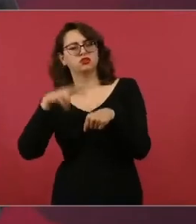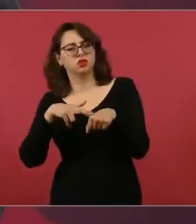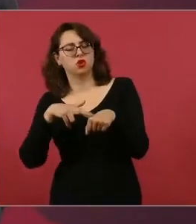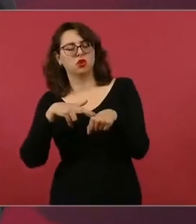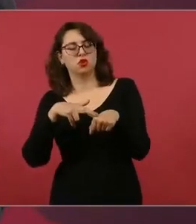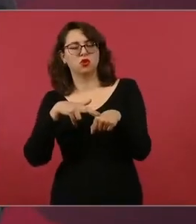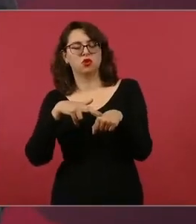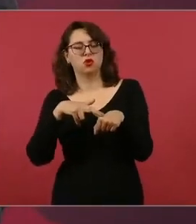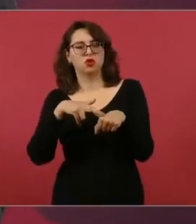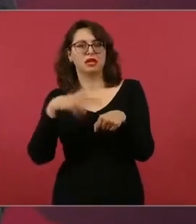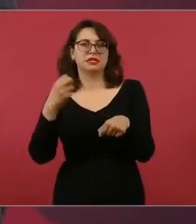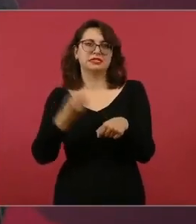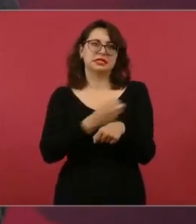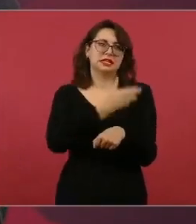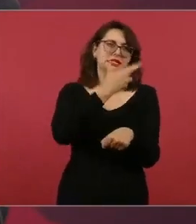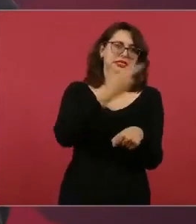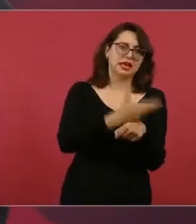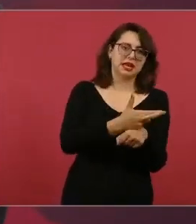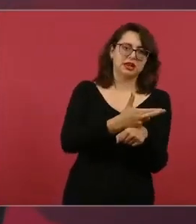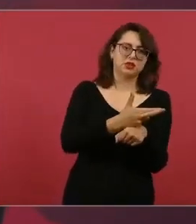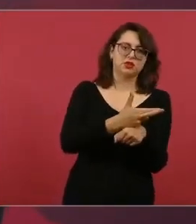y luego secretario de Hacienda.